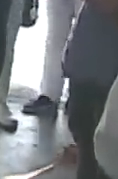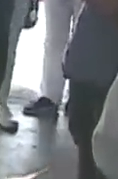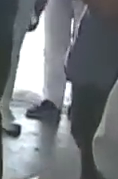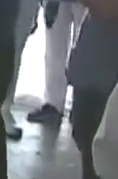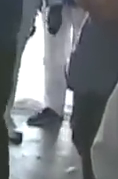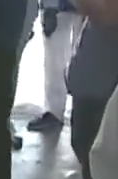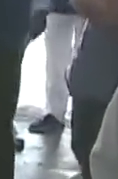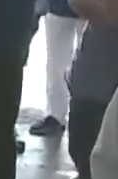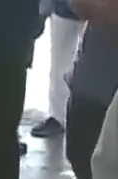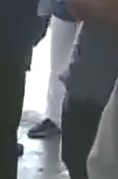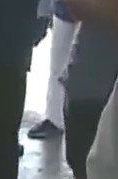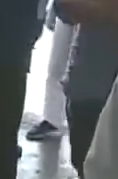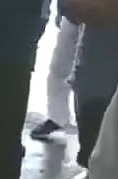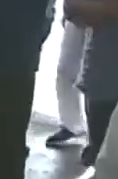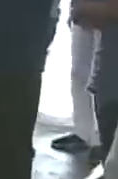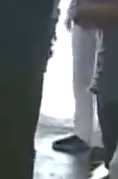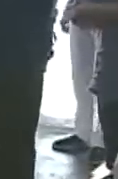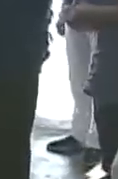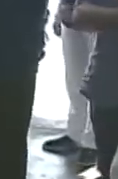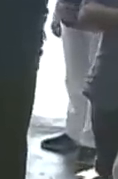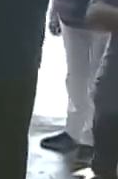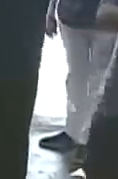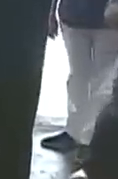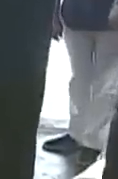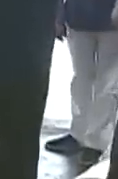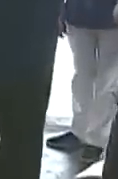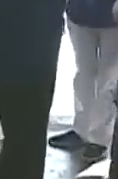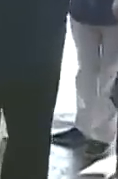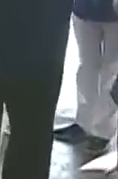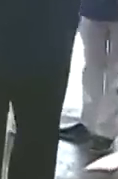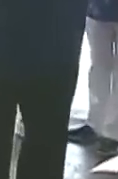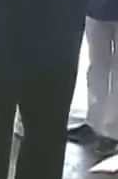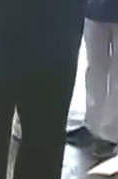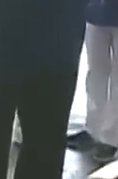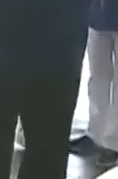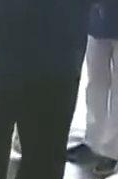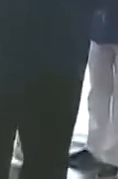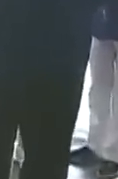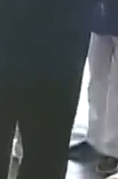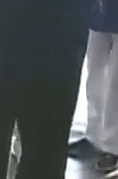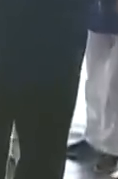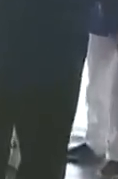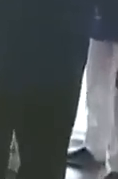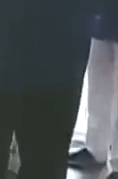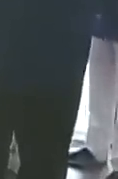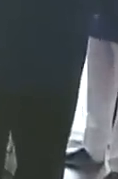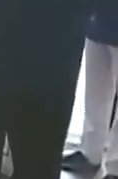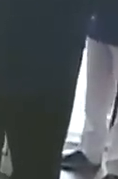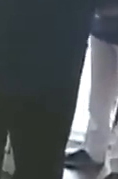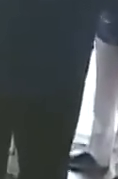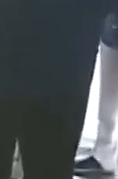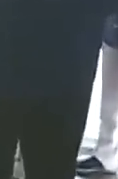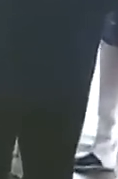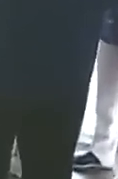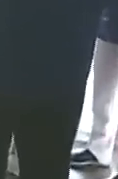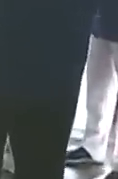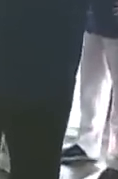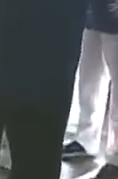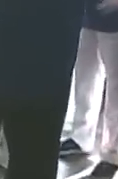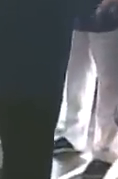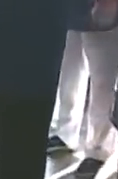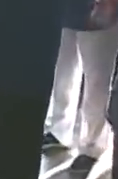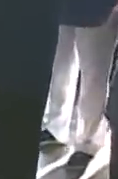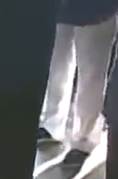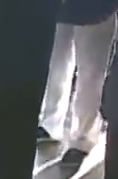Importante resaltar que esta planta fue recuperada por los trabajadores y posteriormente por uno de los más de